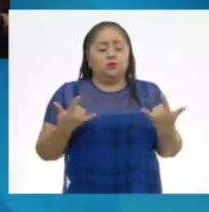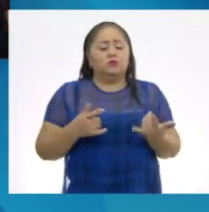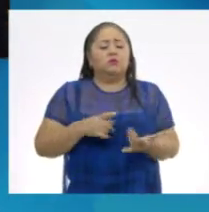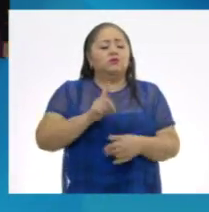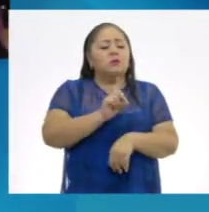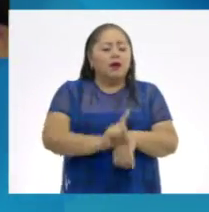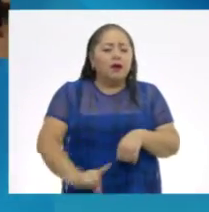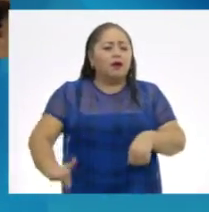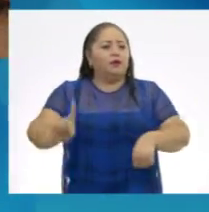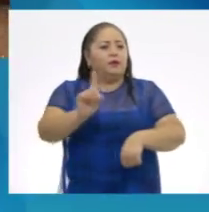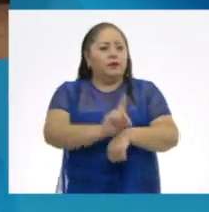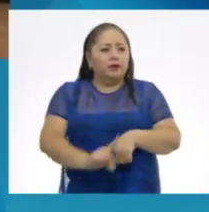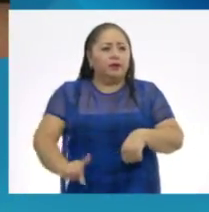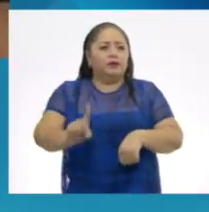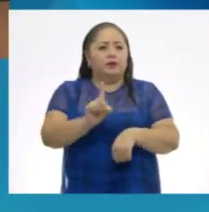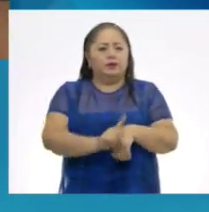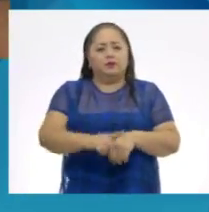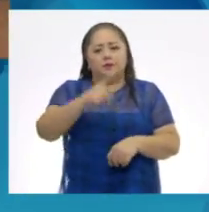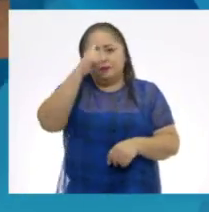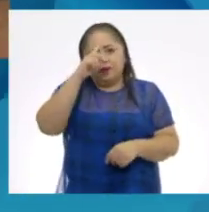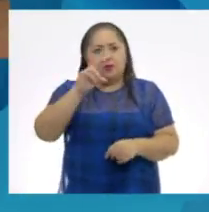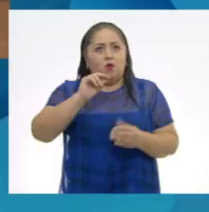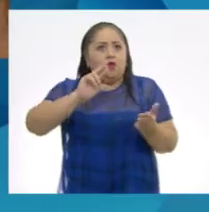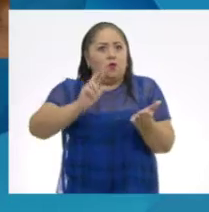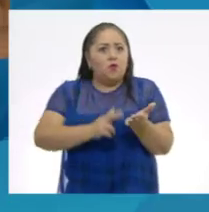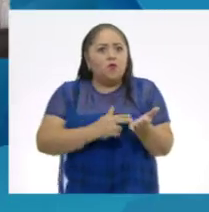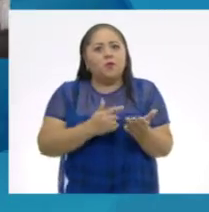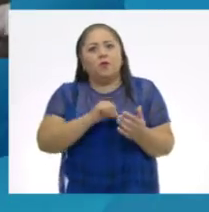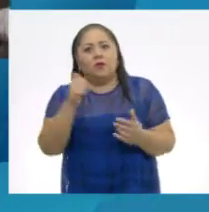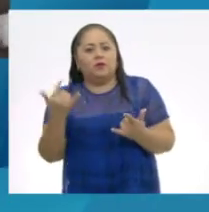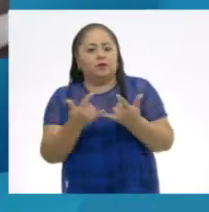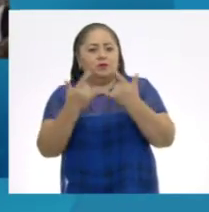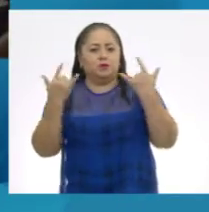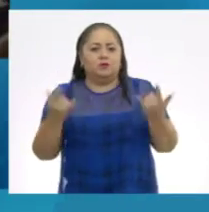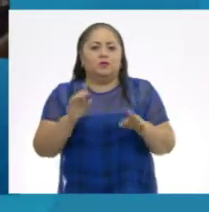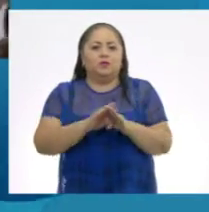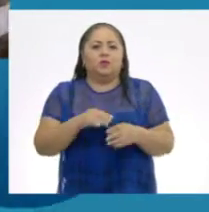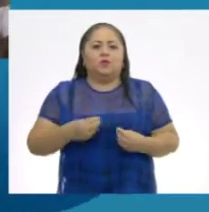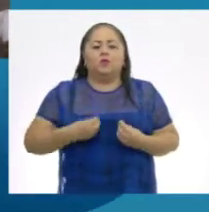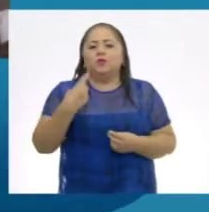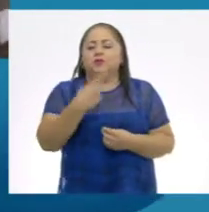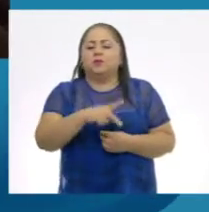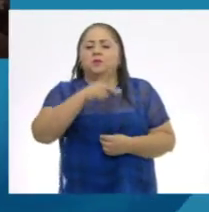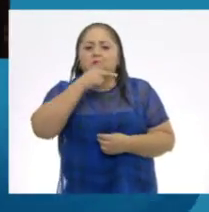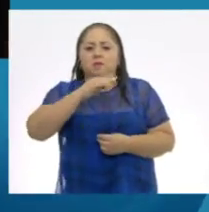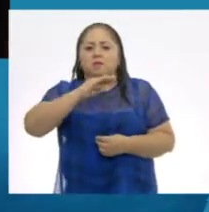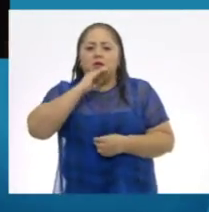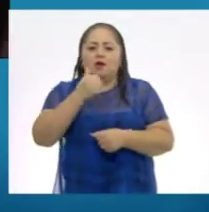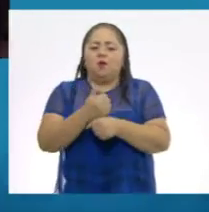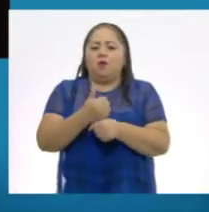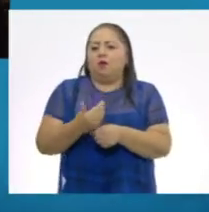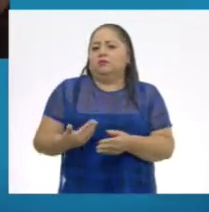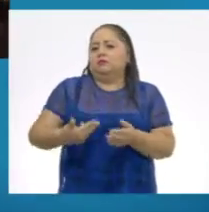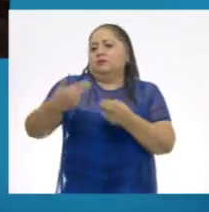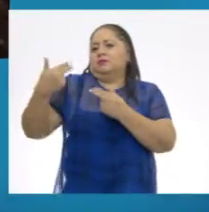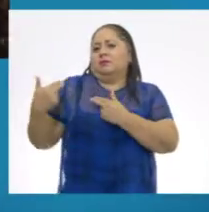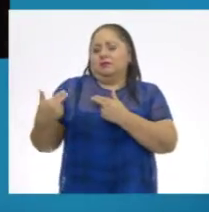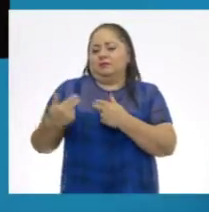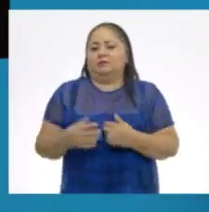repite día con día, hecha para no repetir otra historia, la que vivieron sus padres y sus abuelos.